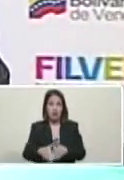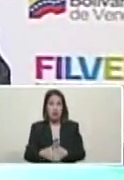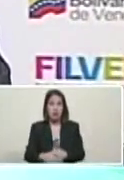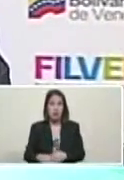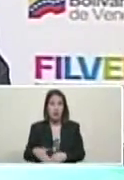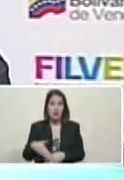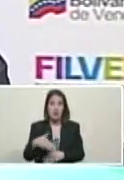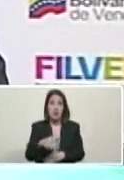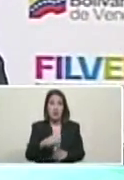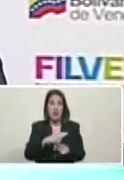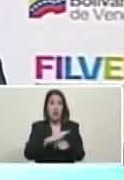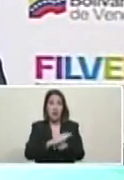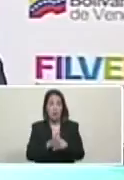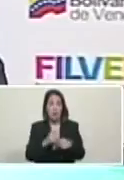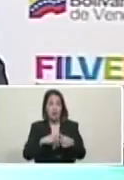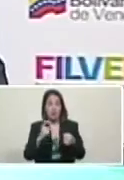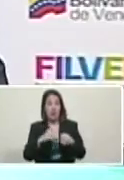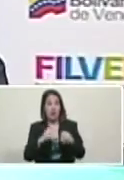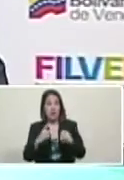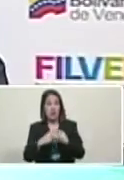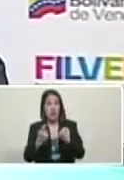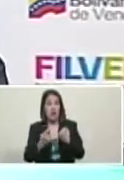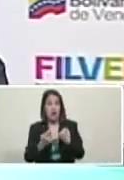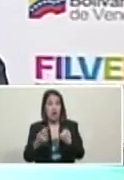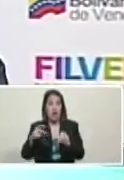pimienta. ¡Qué exquisitez!